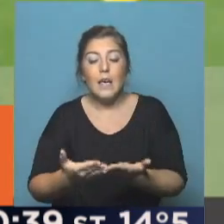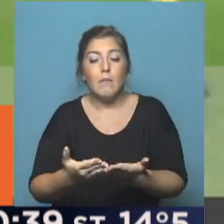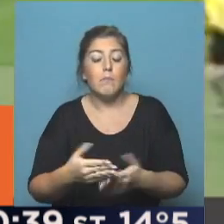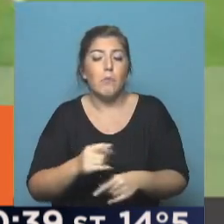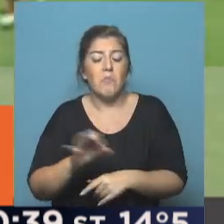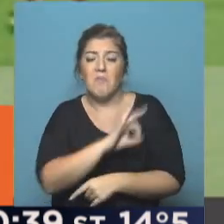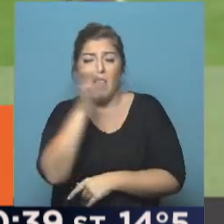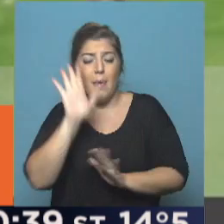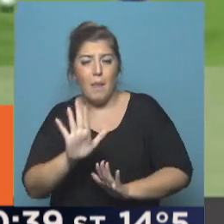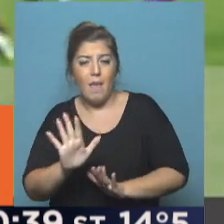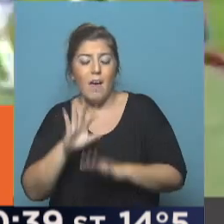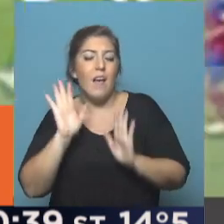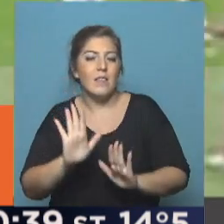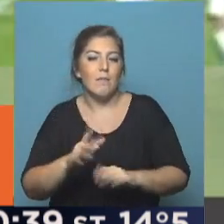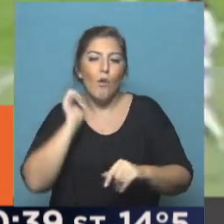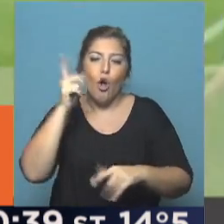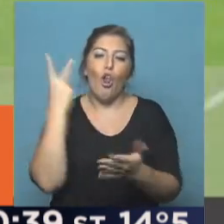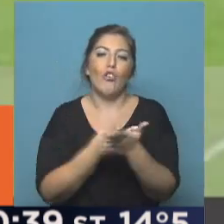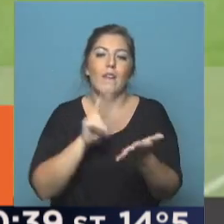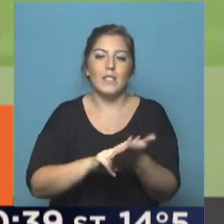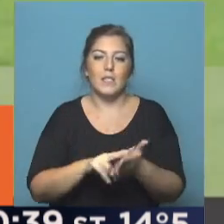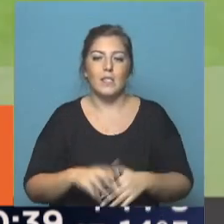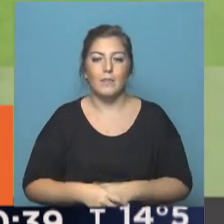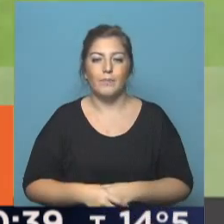esperar. Lo marcó de nuevo.